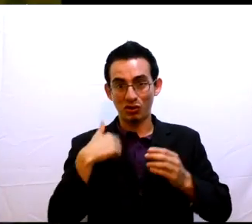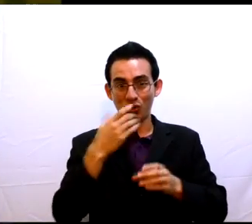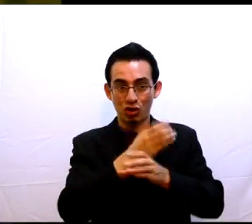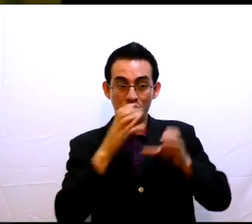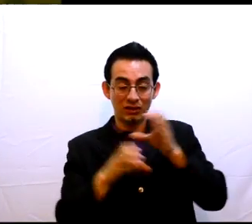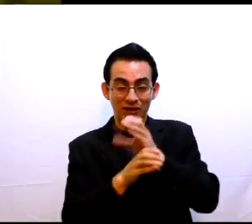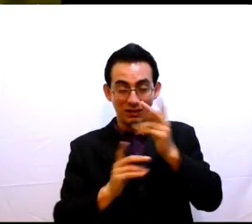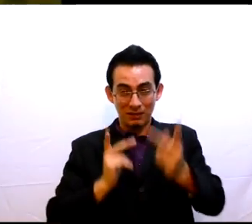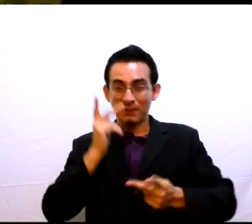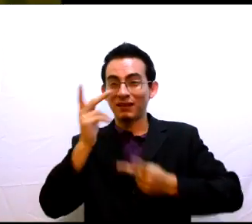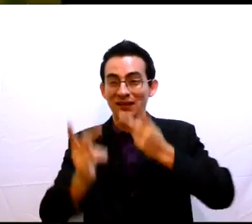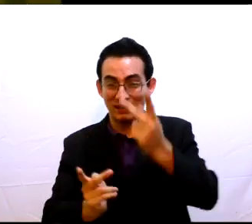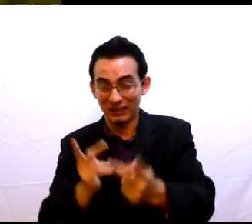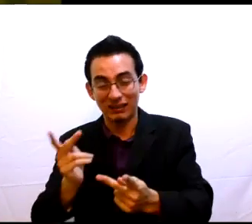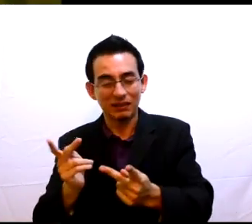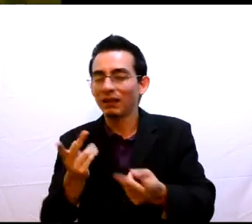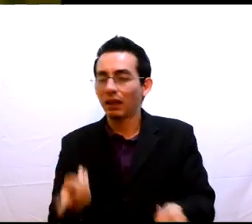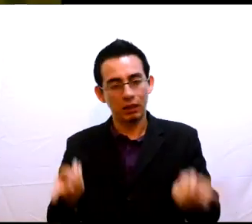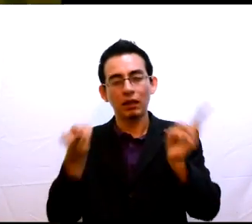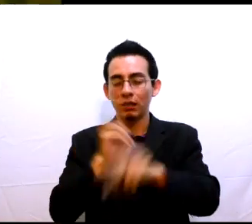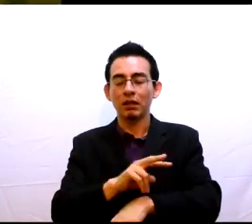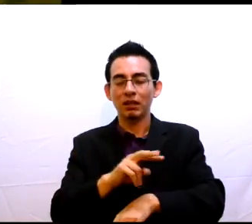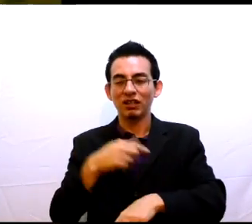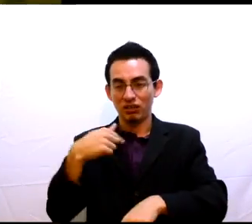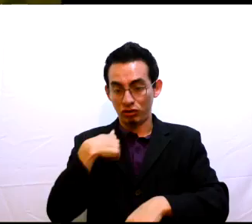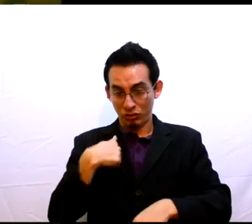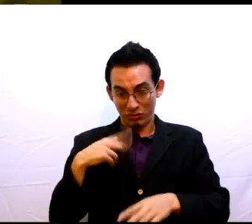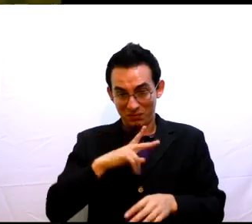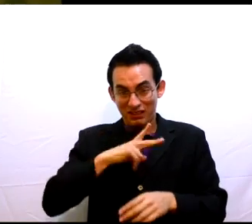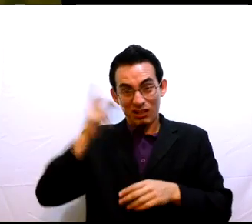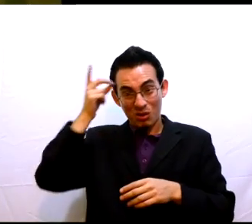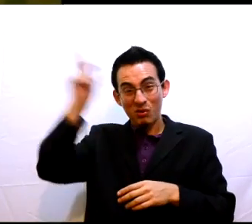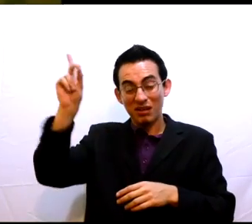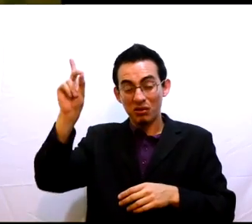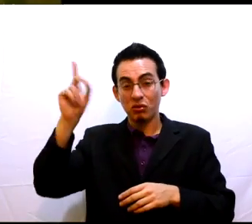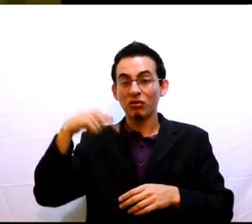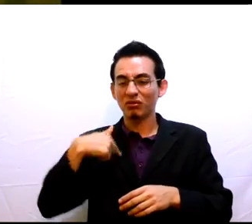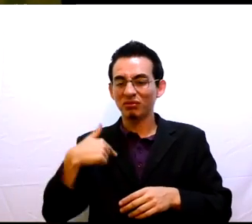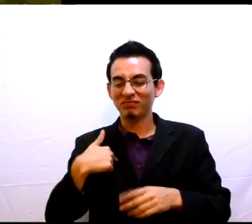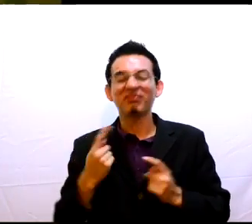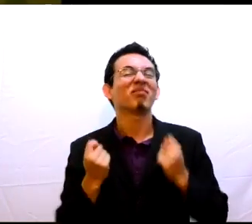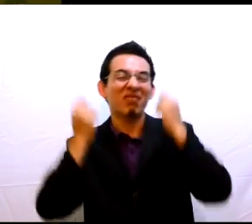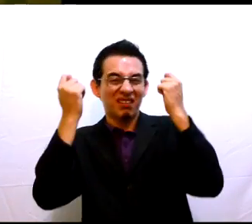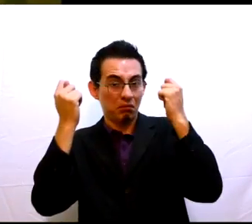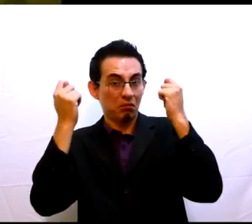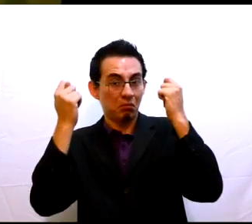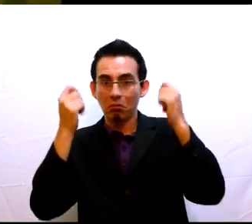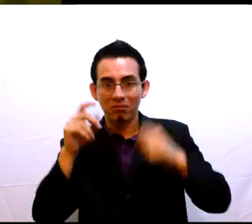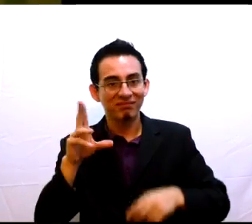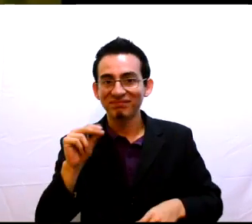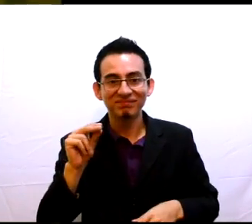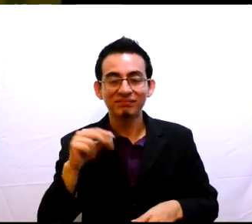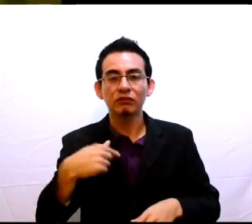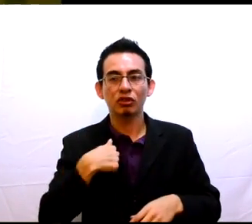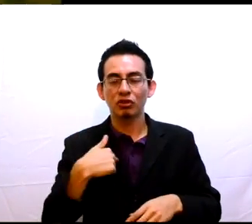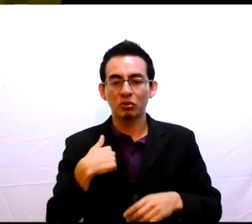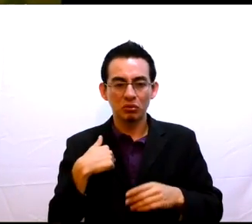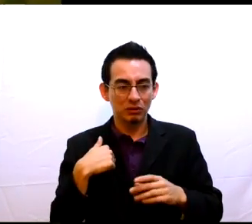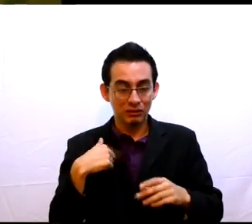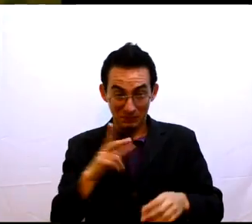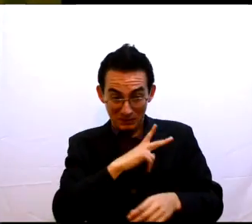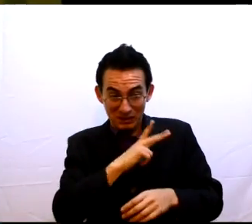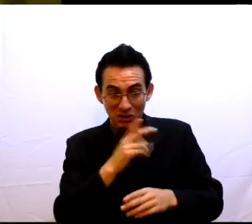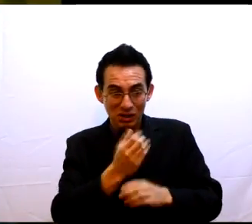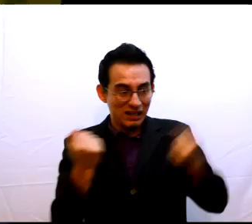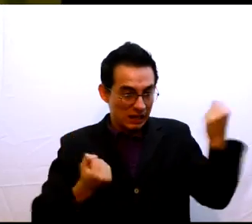fueran tuyas la pregunta es esta tu las maltratar y as entonces tú despilfarrar y